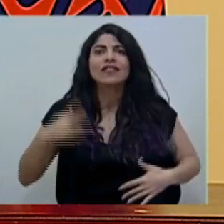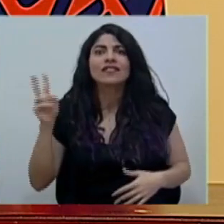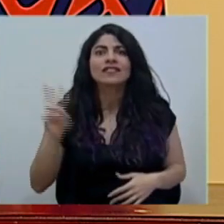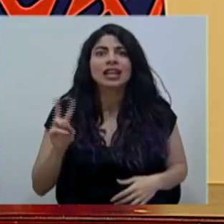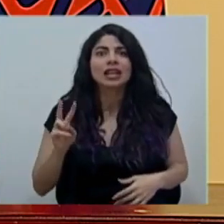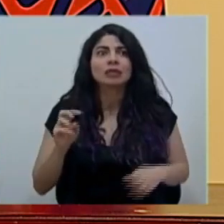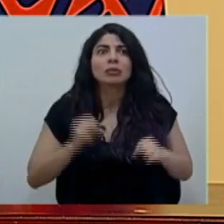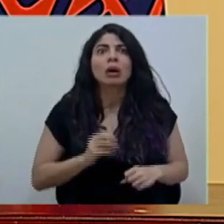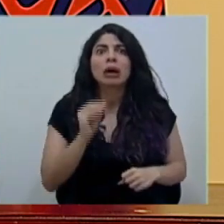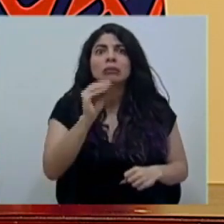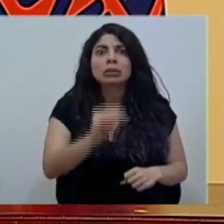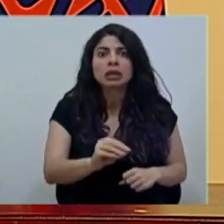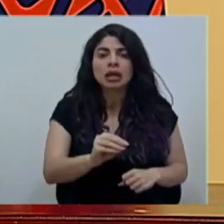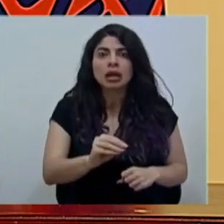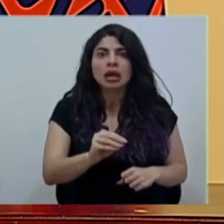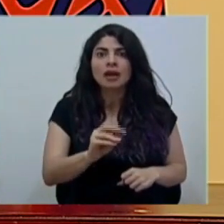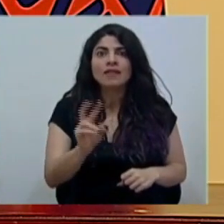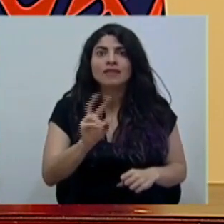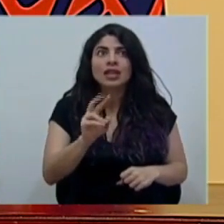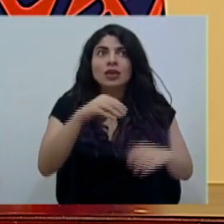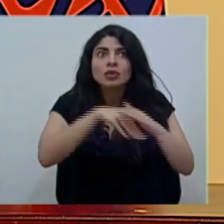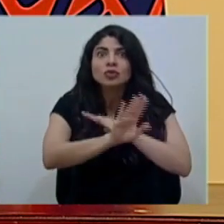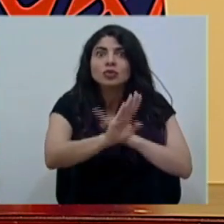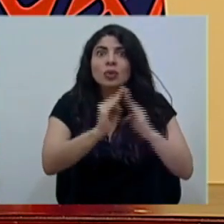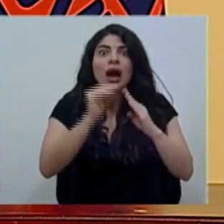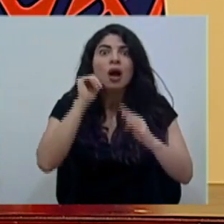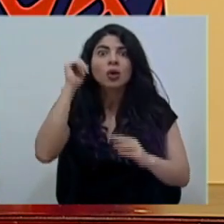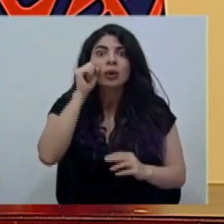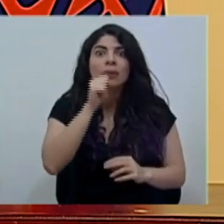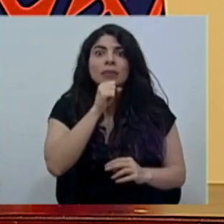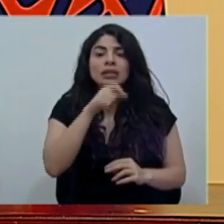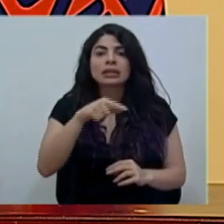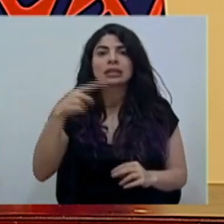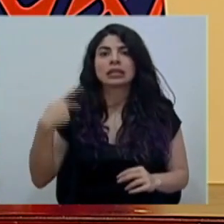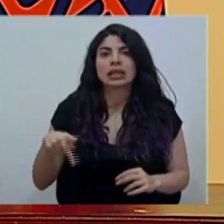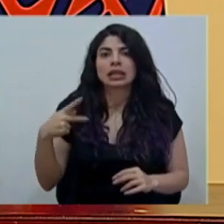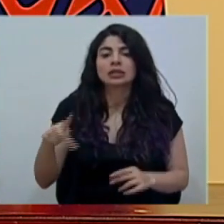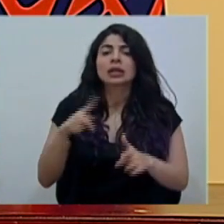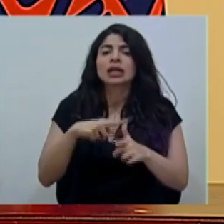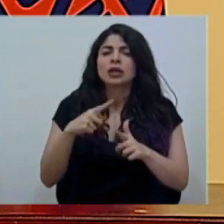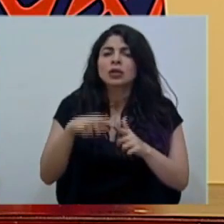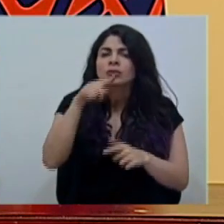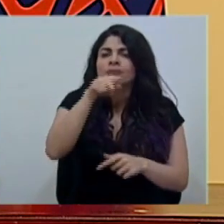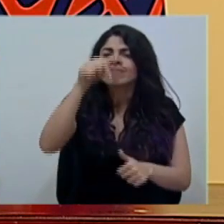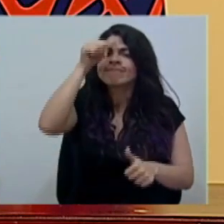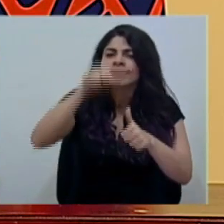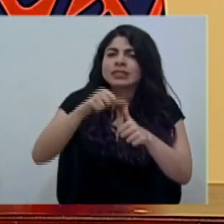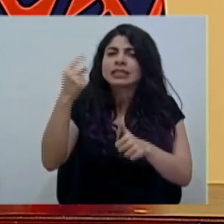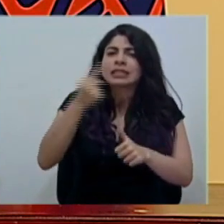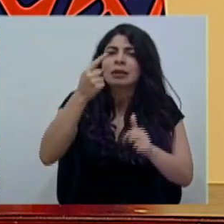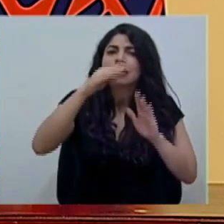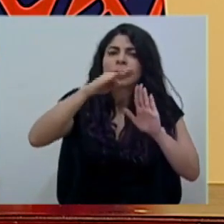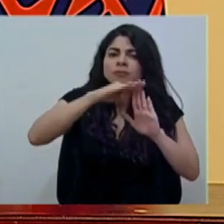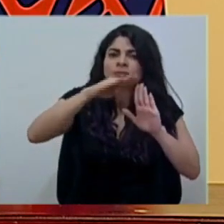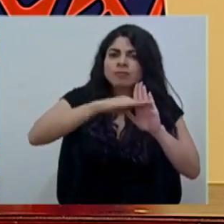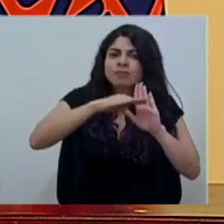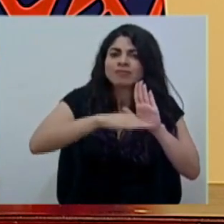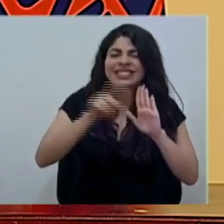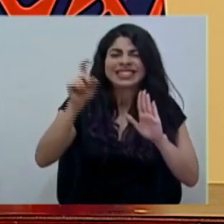transmisión de este virus dentro de la casa del adulto mayor. Entonces, recordemos siempre que esas medidas tenemos que